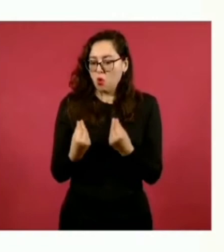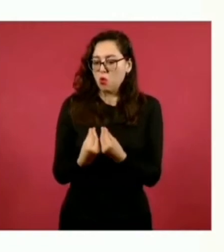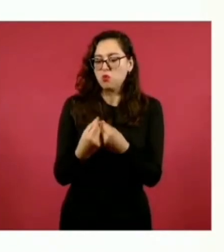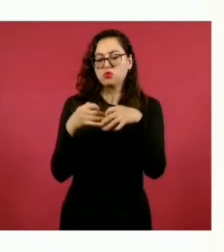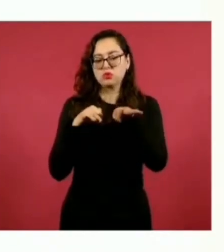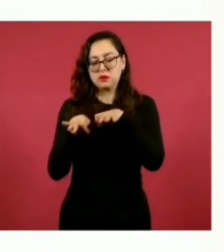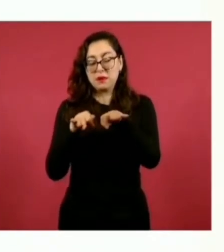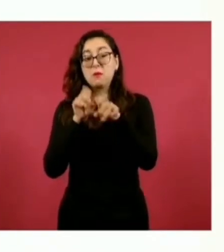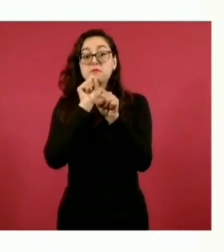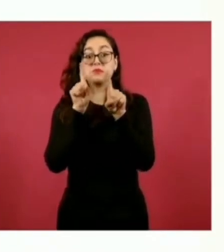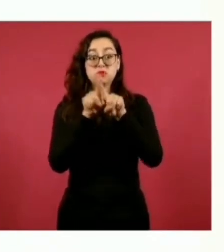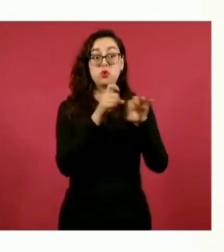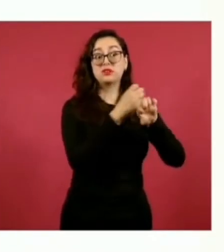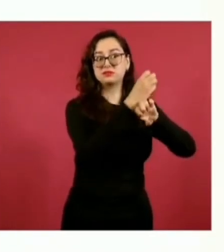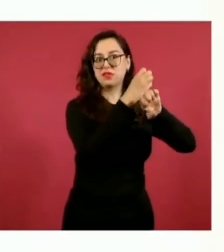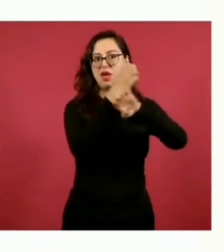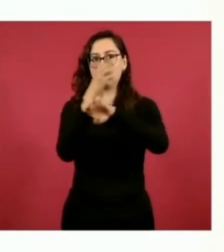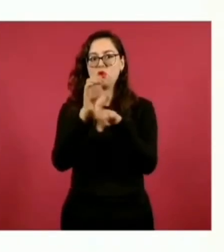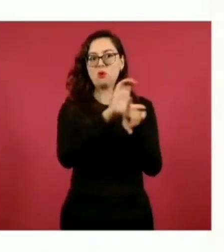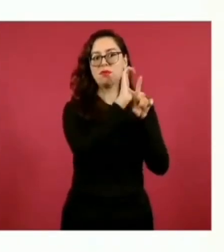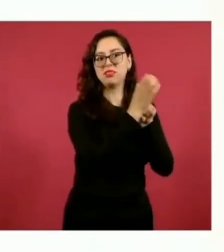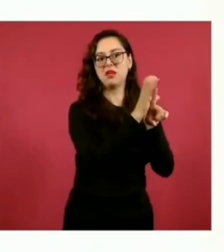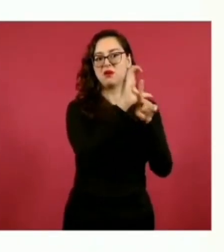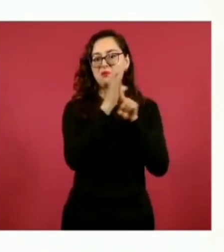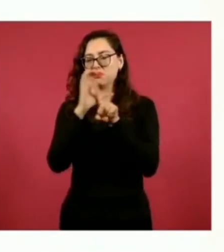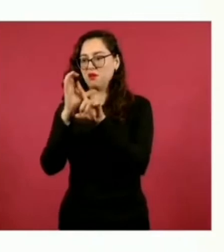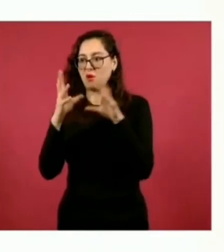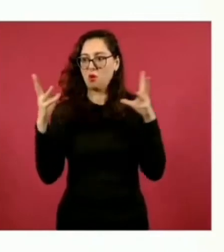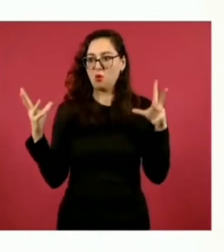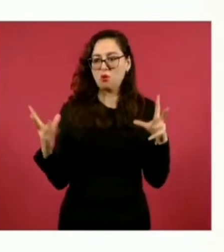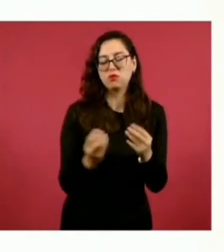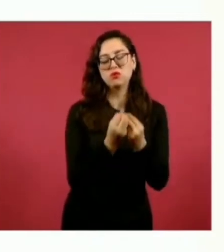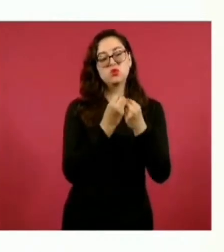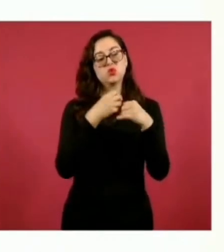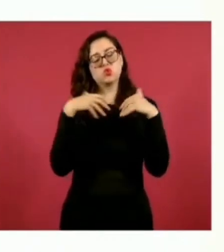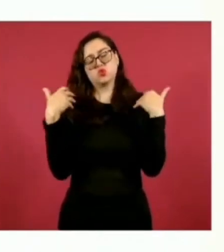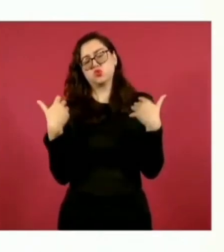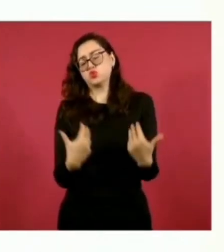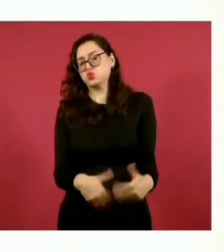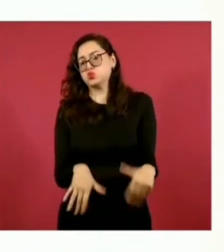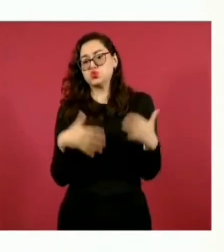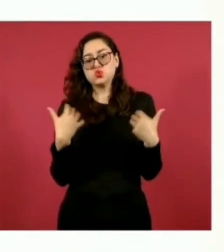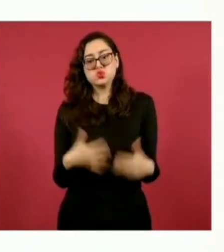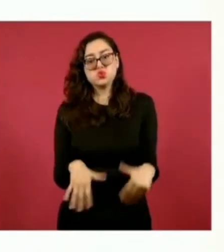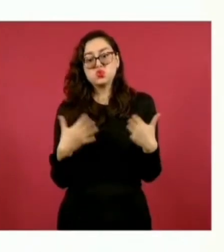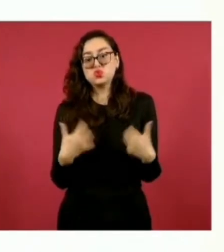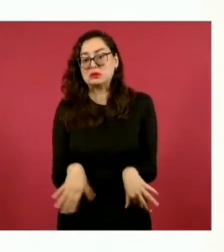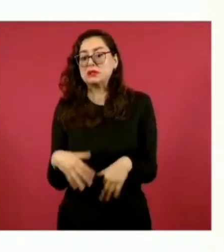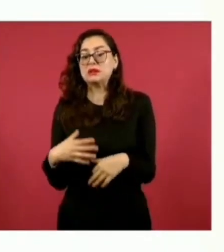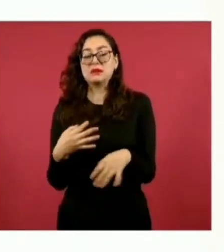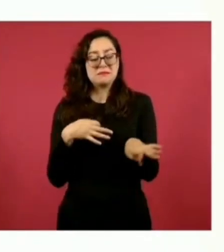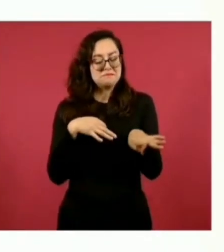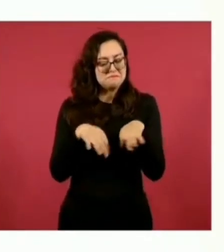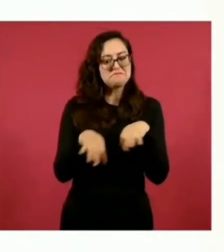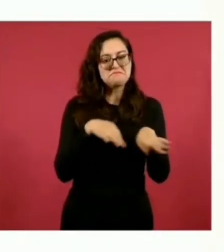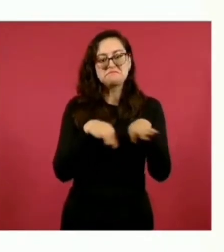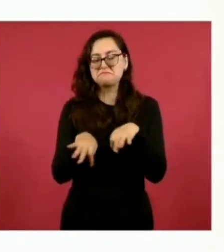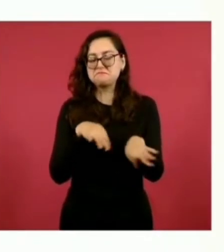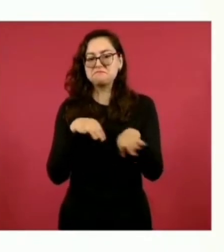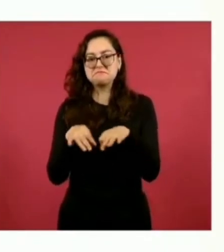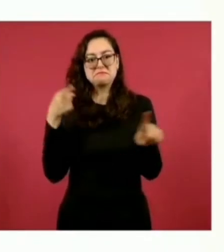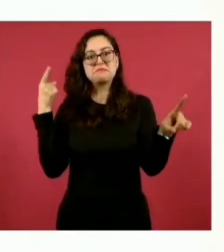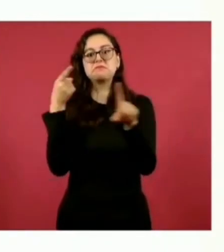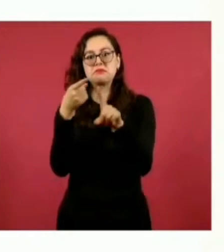delito y repetir la disminución el trabajo que lleva a una disminución de